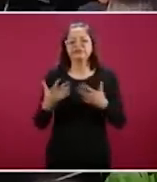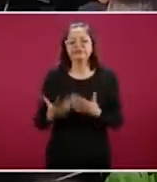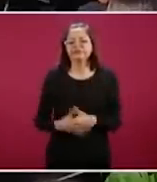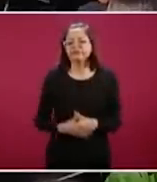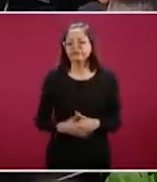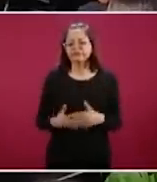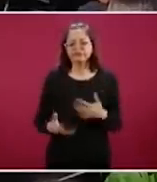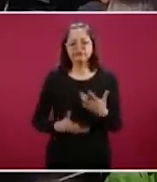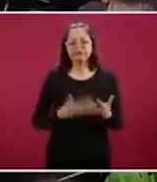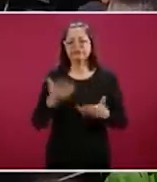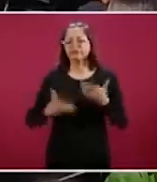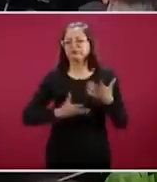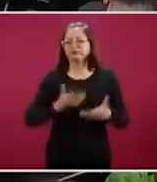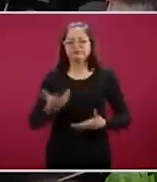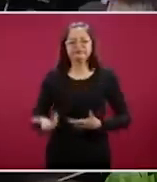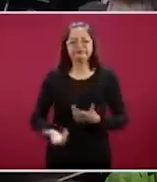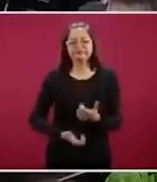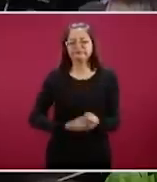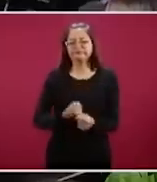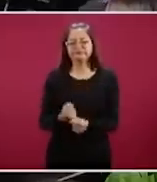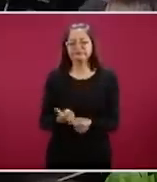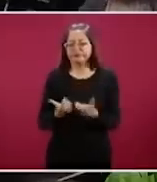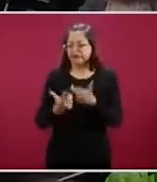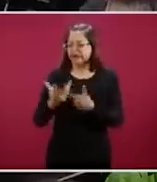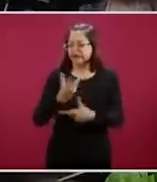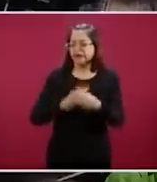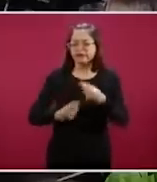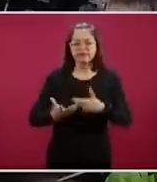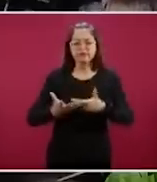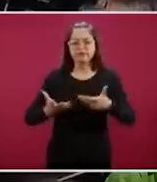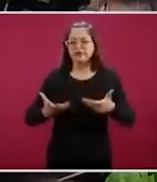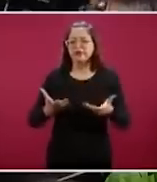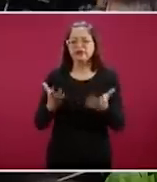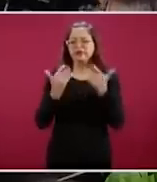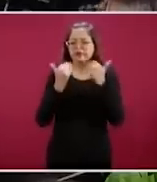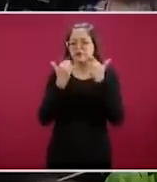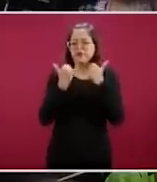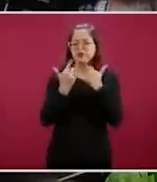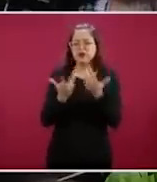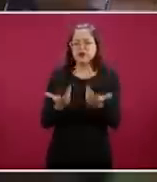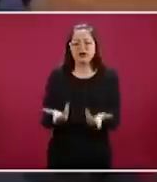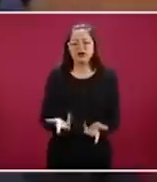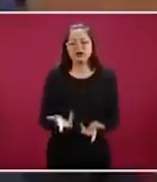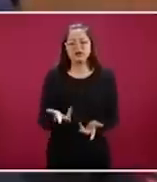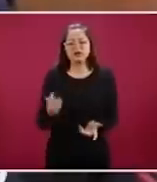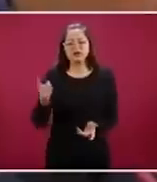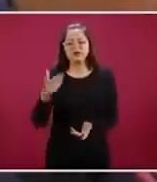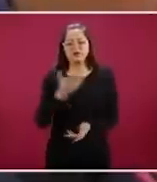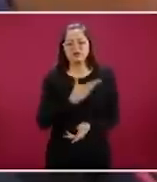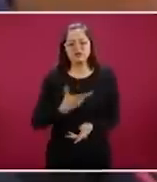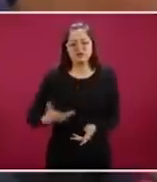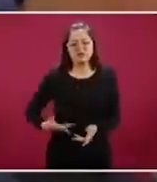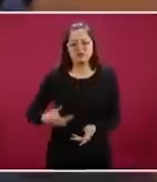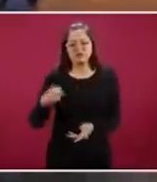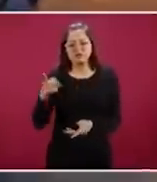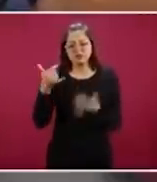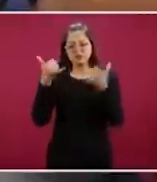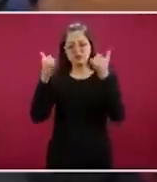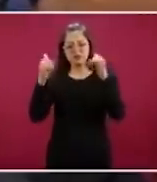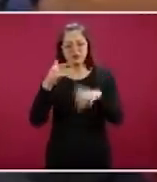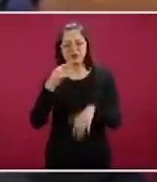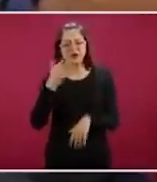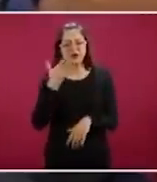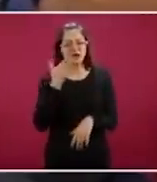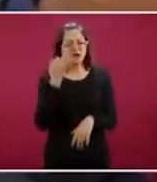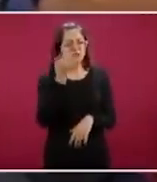pues transportar, para hacer una economía grande como antes. Y le contesta el actual presidente de la ganadera que es porque